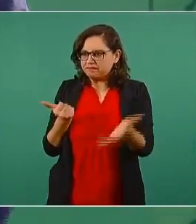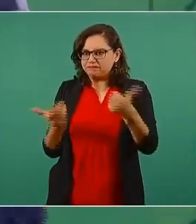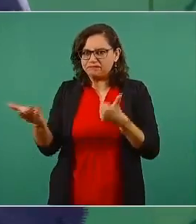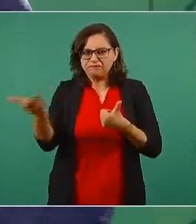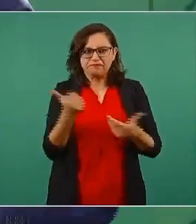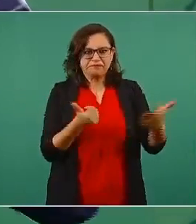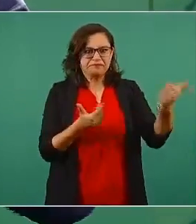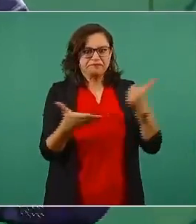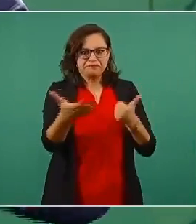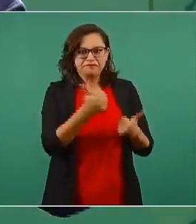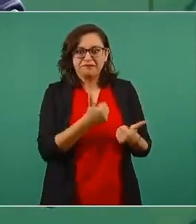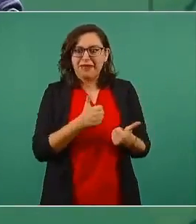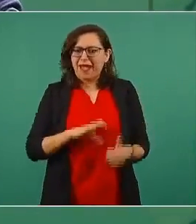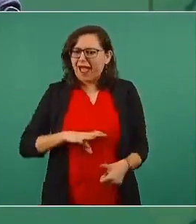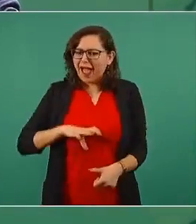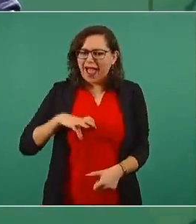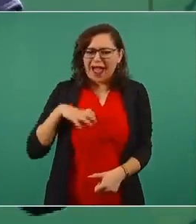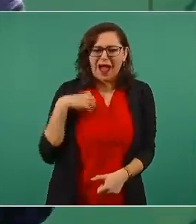Quiso tomar